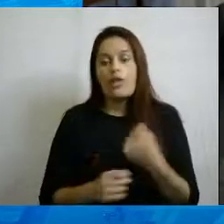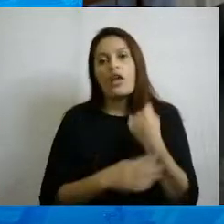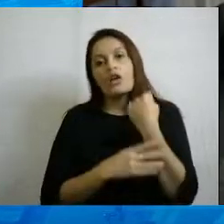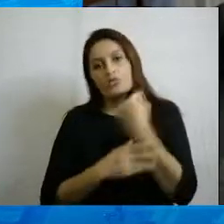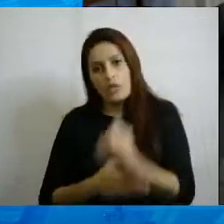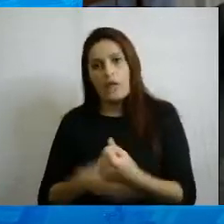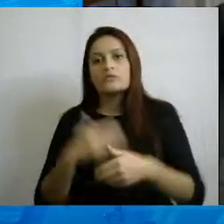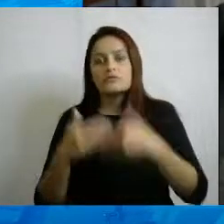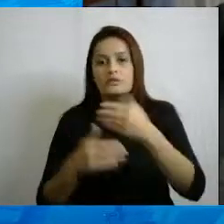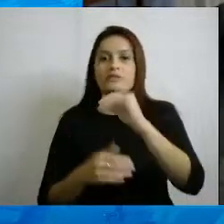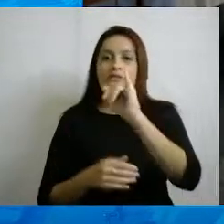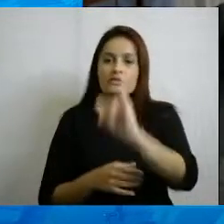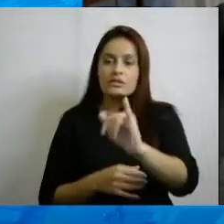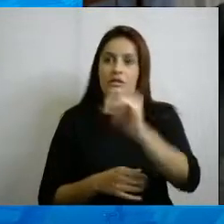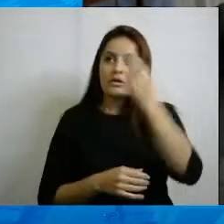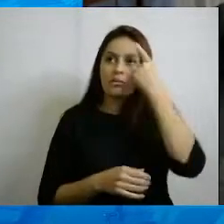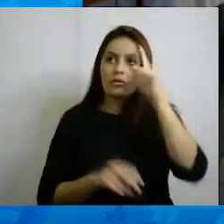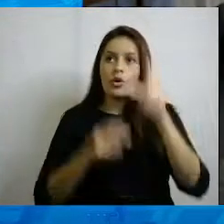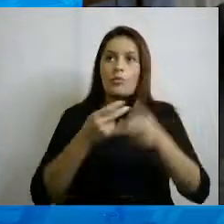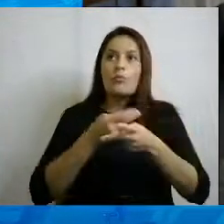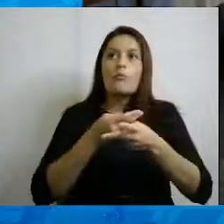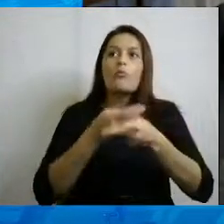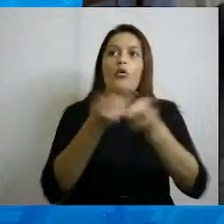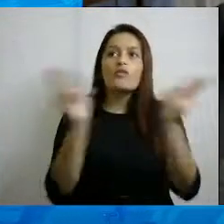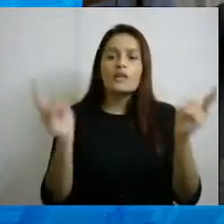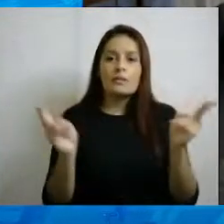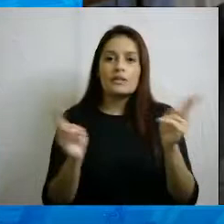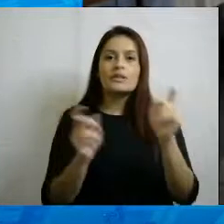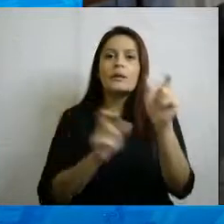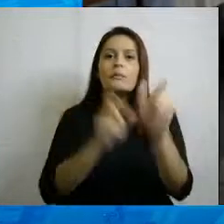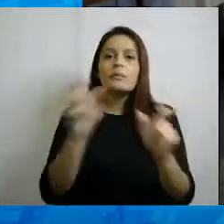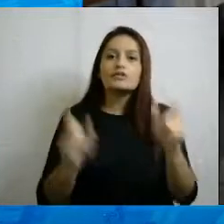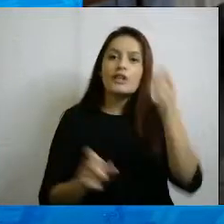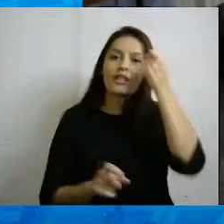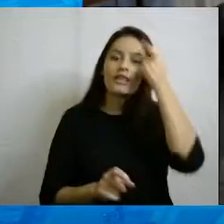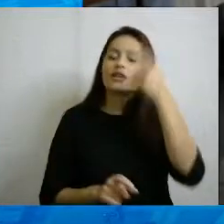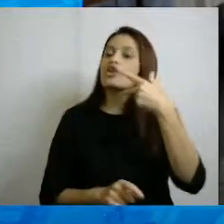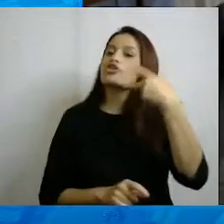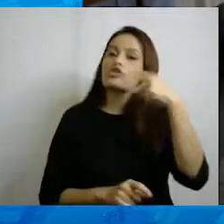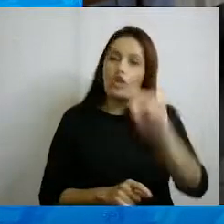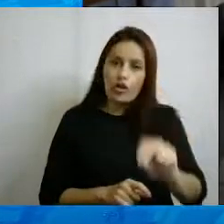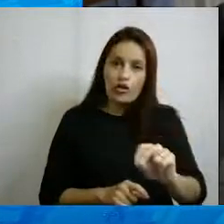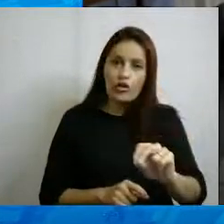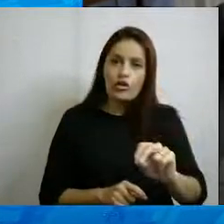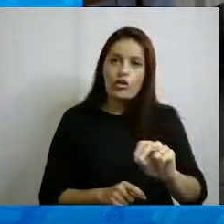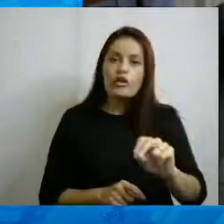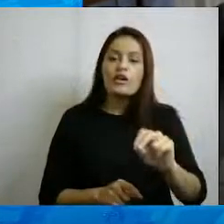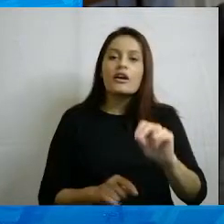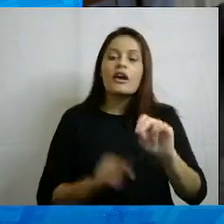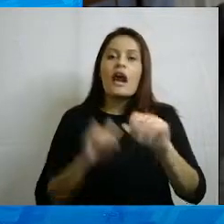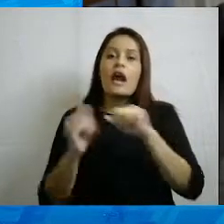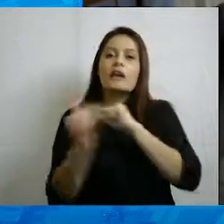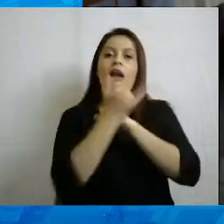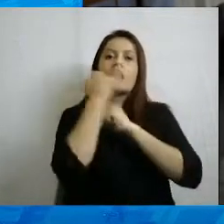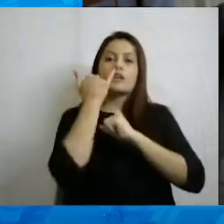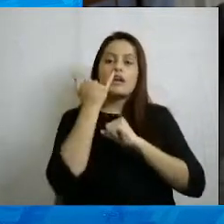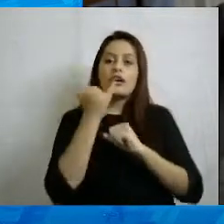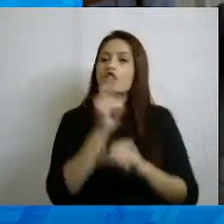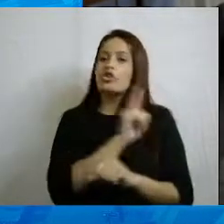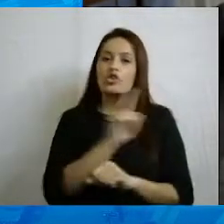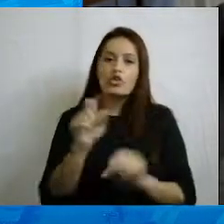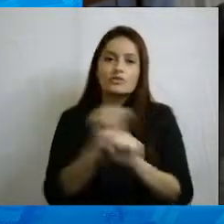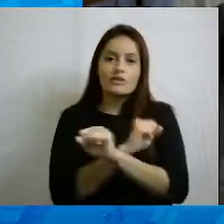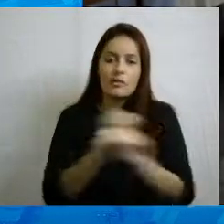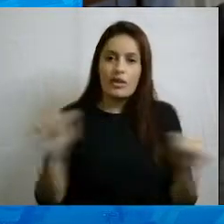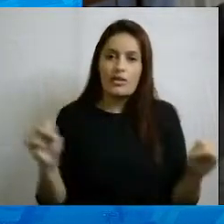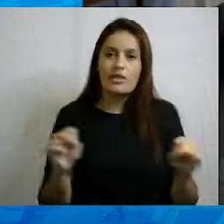proceso que se ingresa. Pero públicamente la gente entienda que no es así. Y finalmente se les está engañando, no, en 5 años, cuando no es así. Así